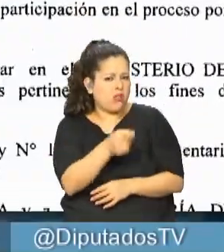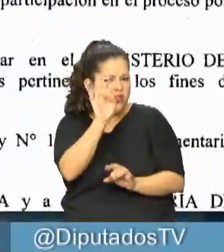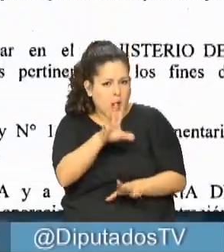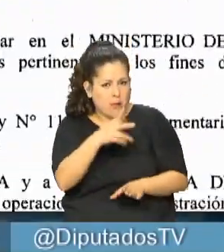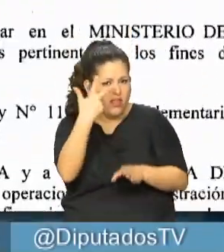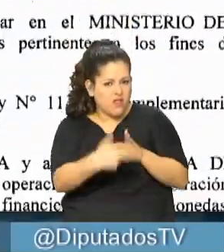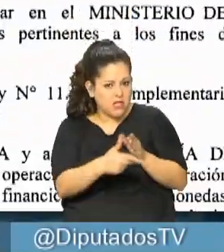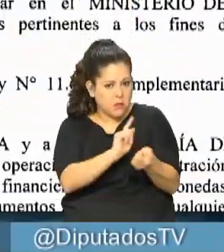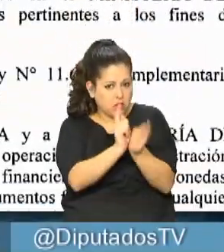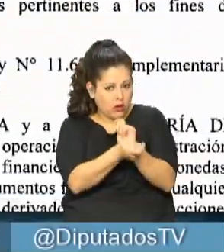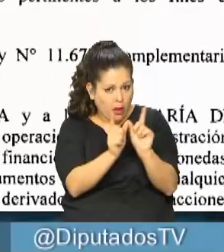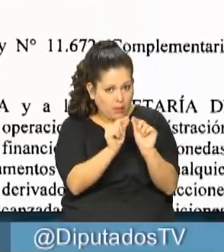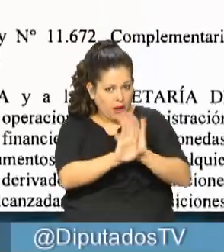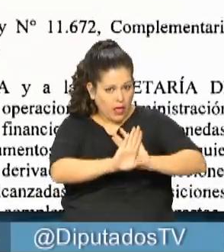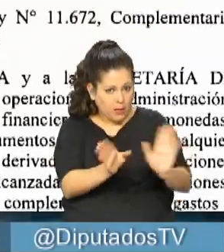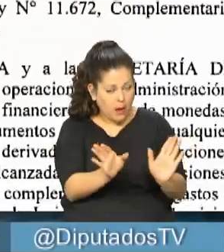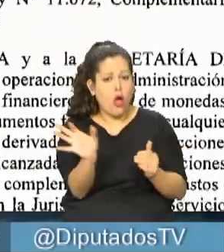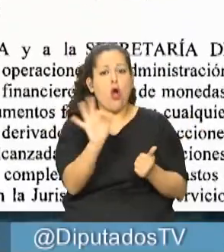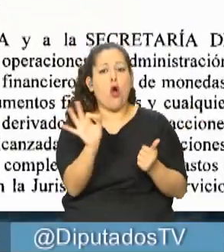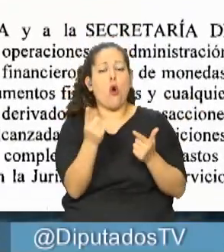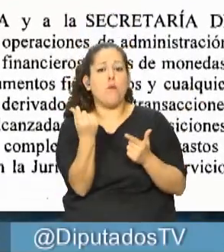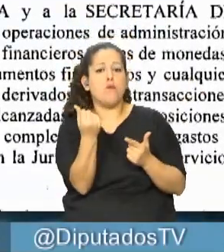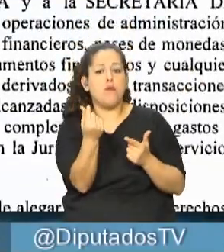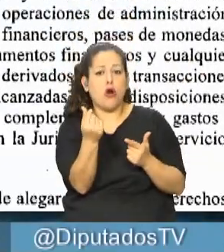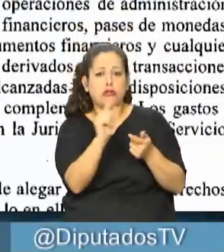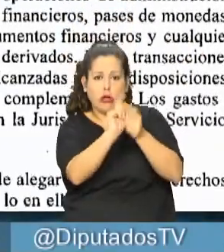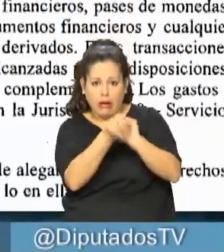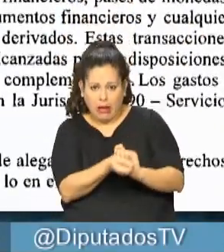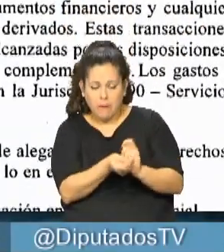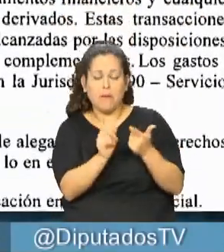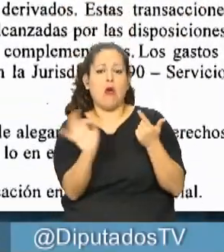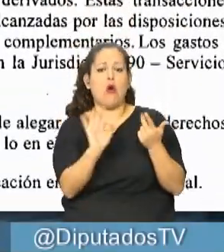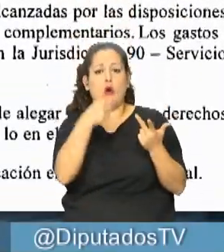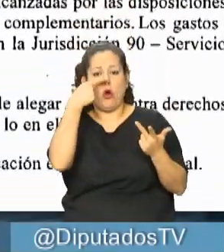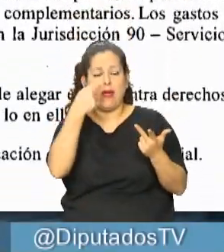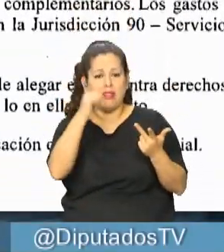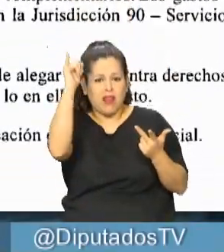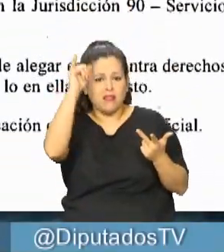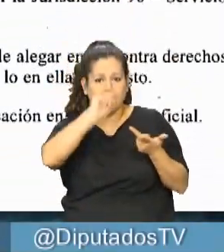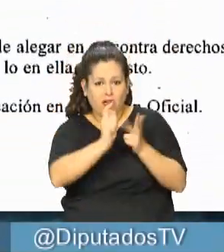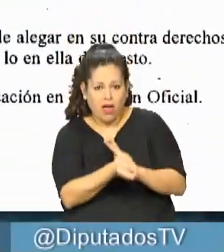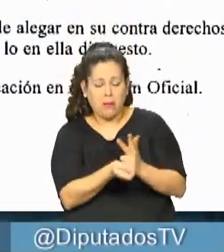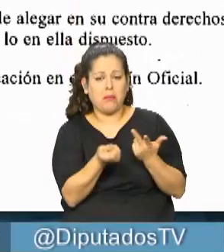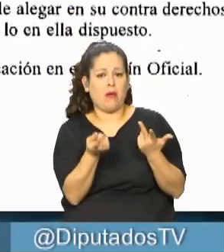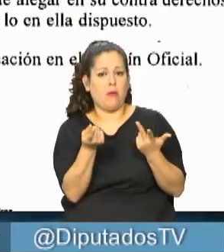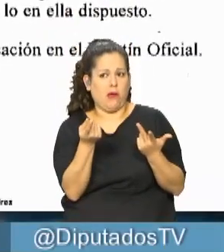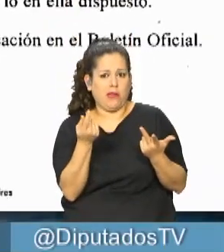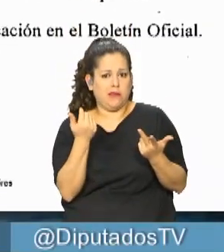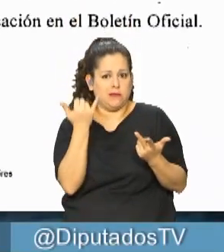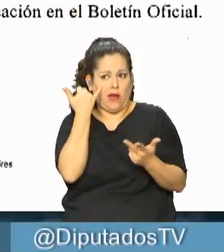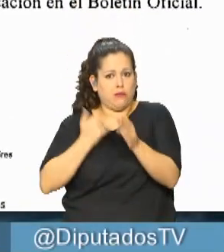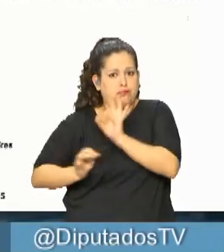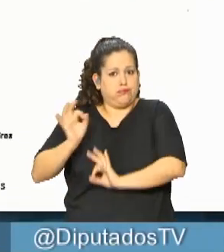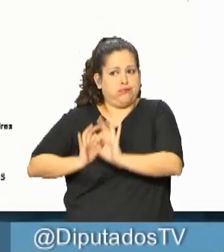¿Es redefinir el monto de lo adeudado? ¿Es cambiar los intereses? Además, en esa memoria histórica no tan